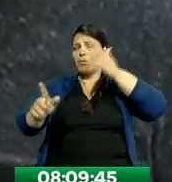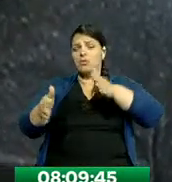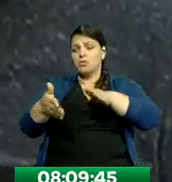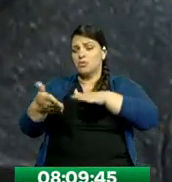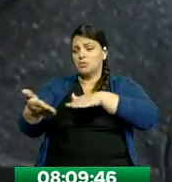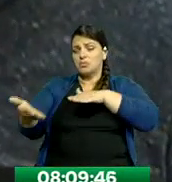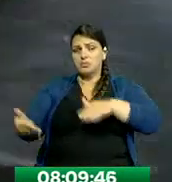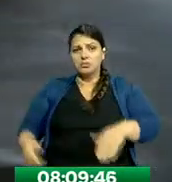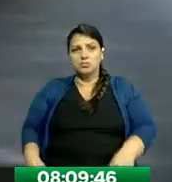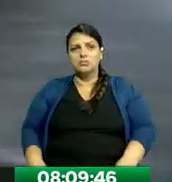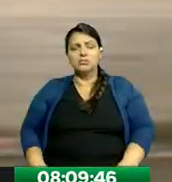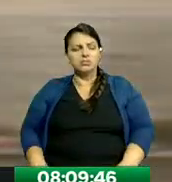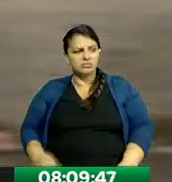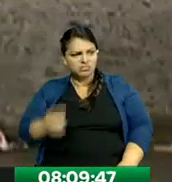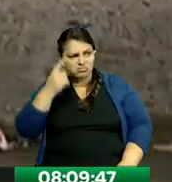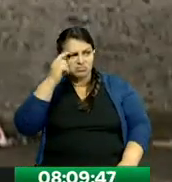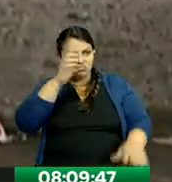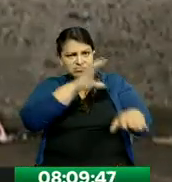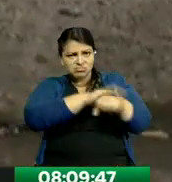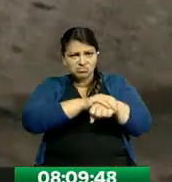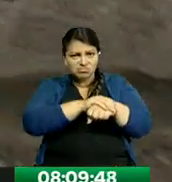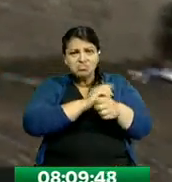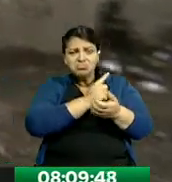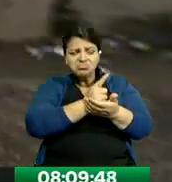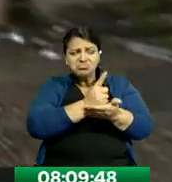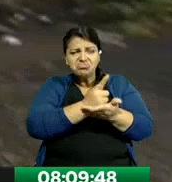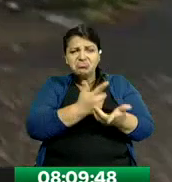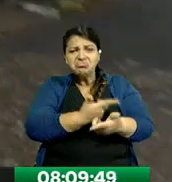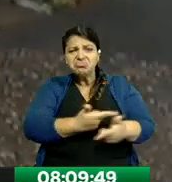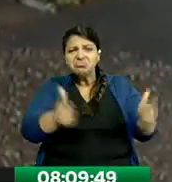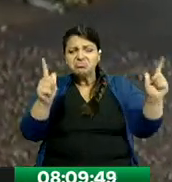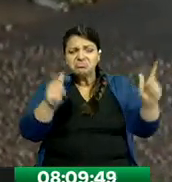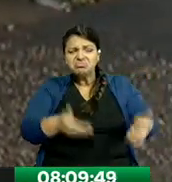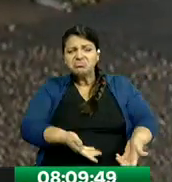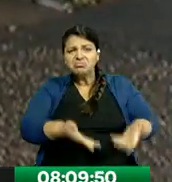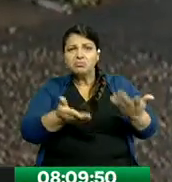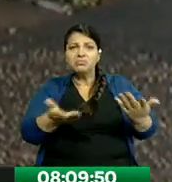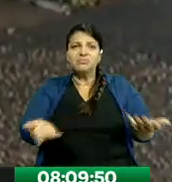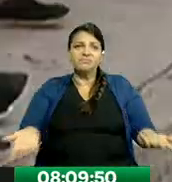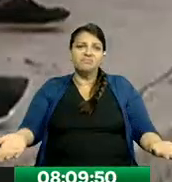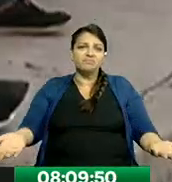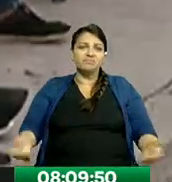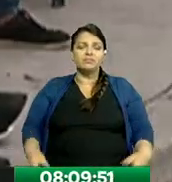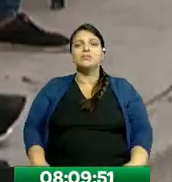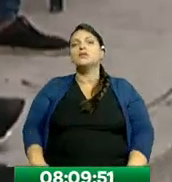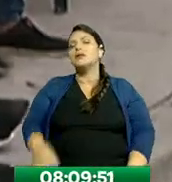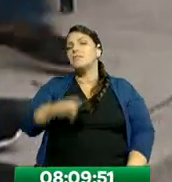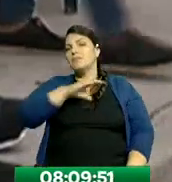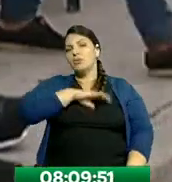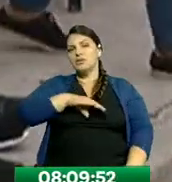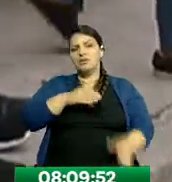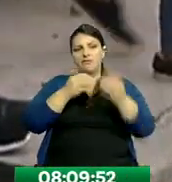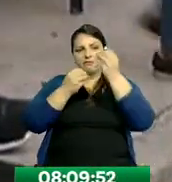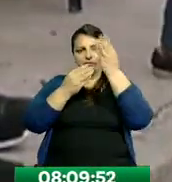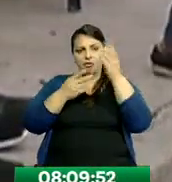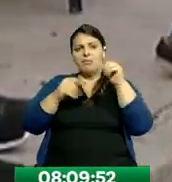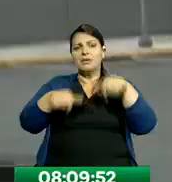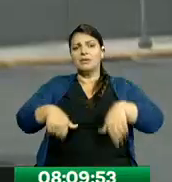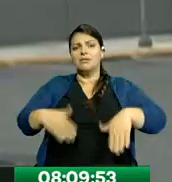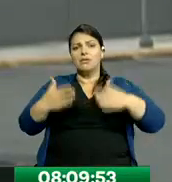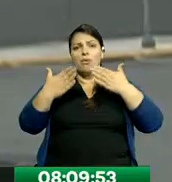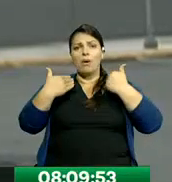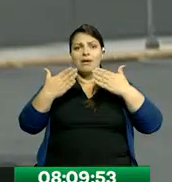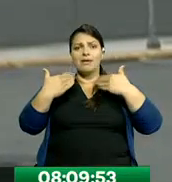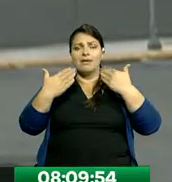que esto no llegue a pasar. Según la DINASED de la zona 8, durante el feriado en Guayaquil se cometieron 3 asesinatos y